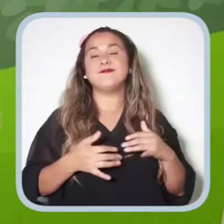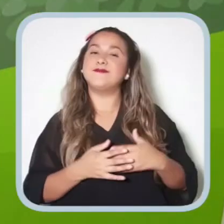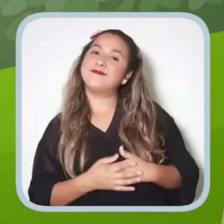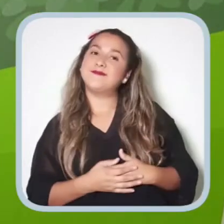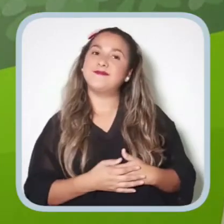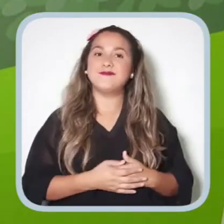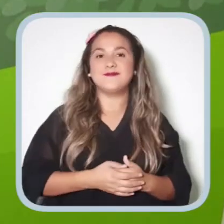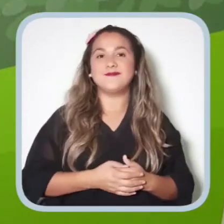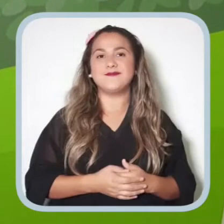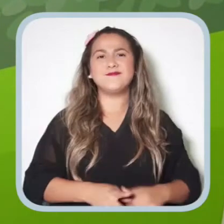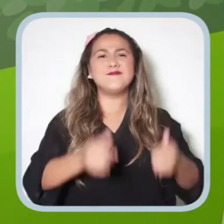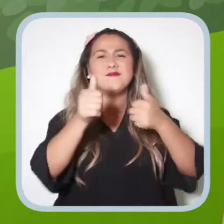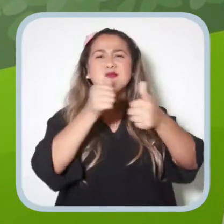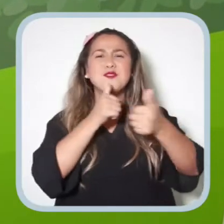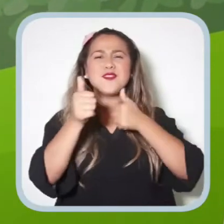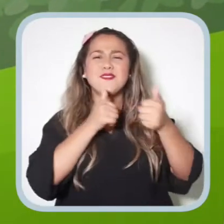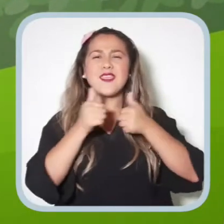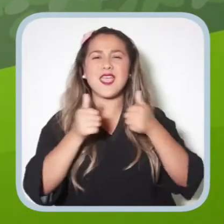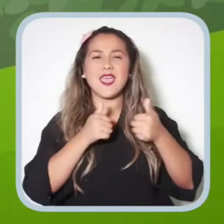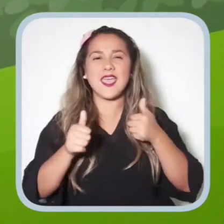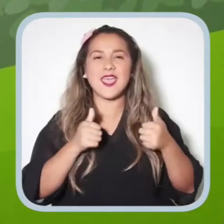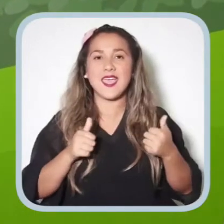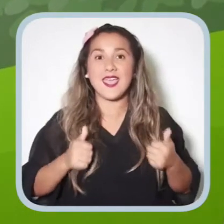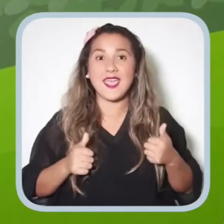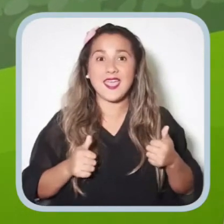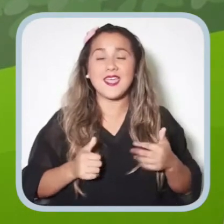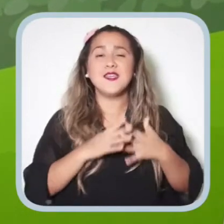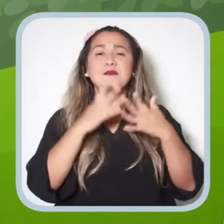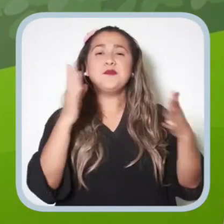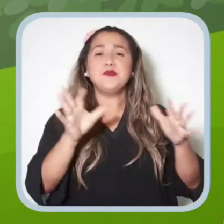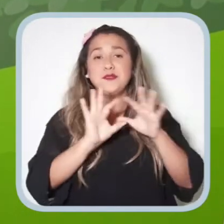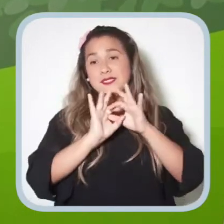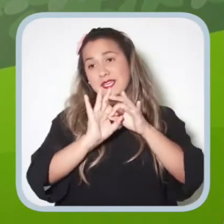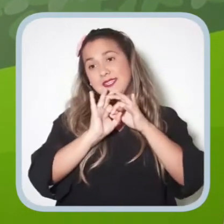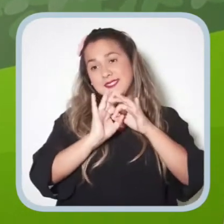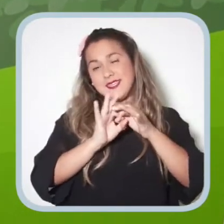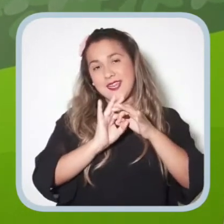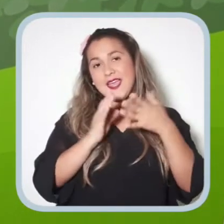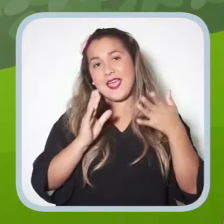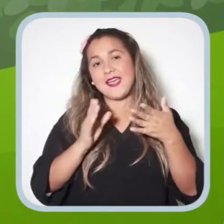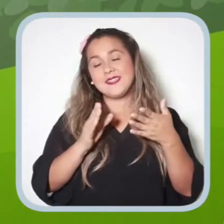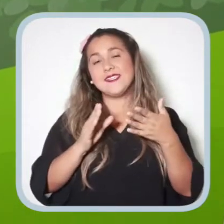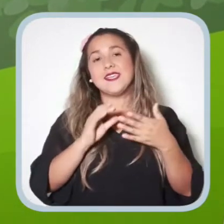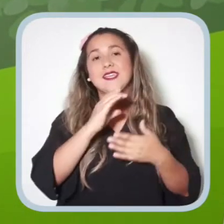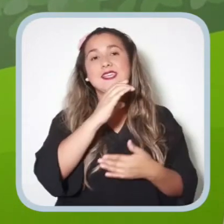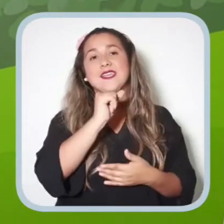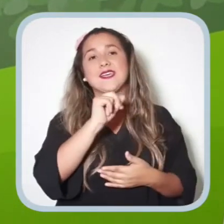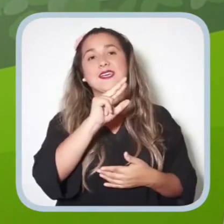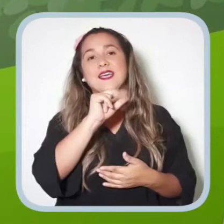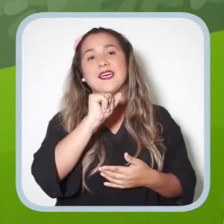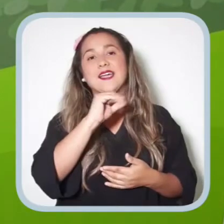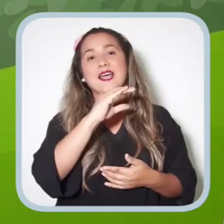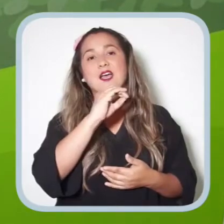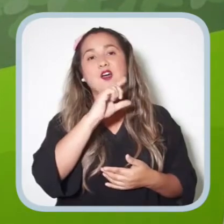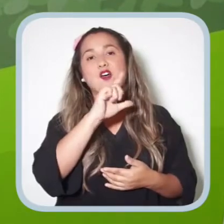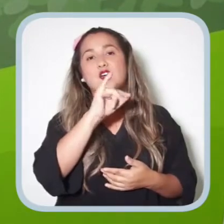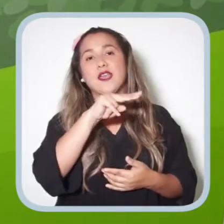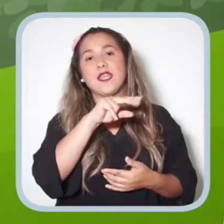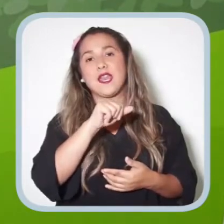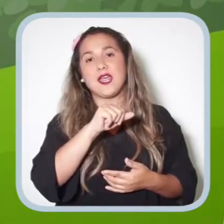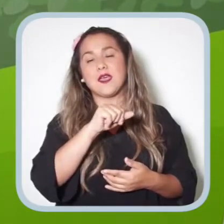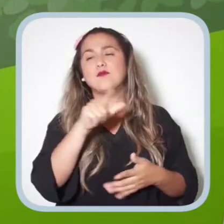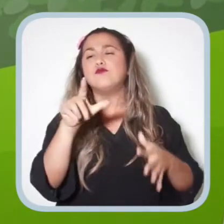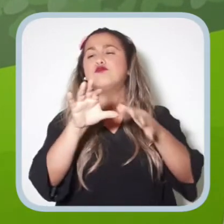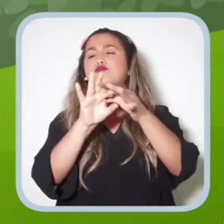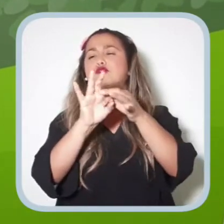¡Muy bien! ¡Muchas gracias, Caracolina! Niños y niños, ¿les gustó la canción?